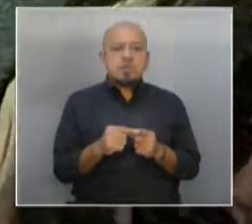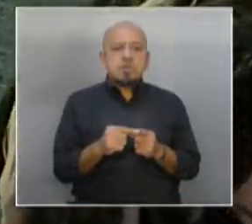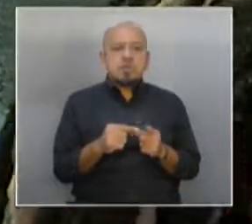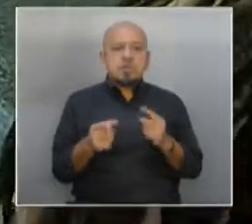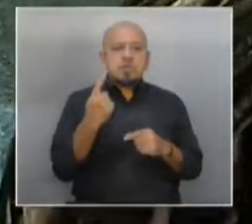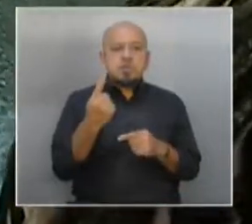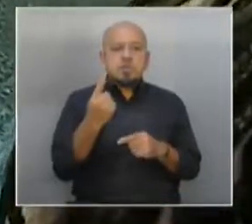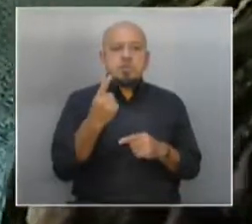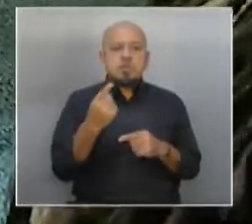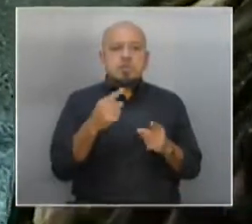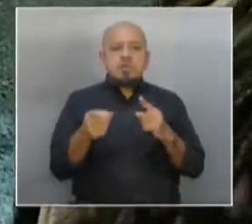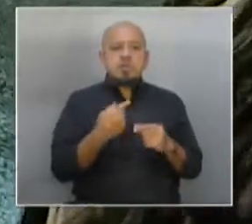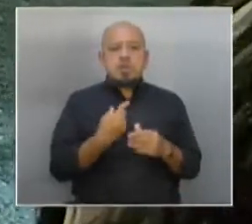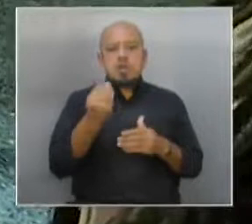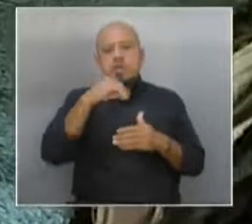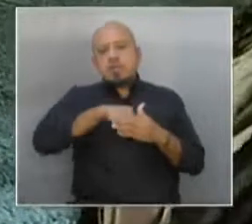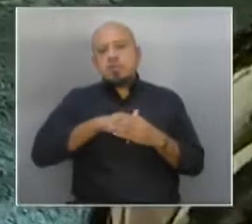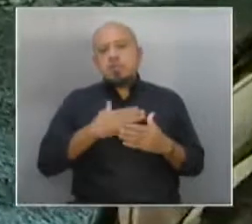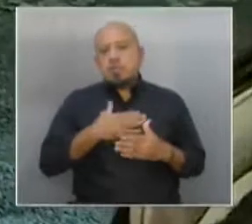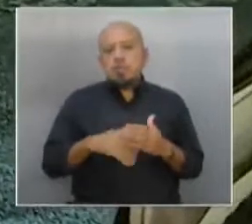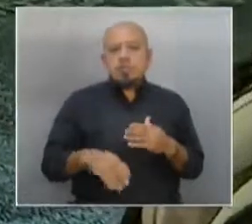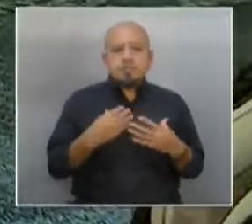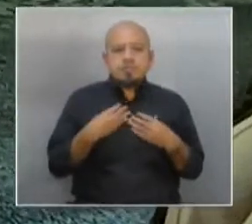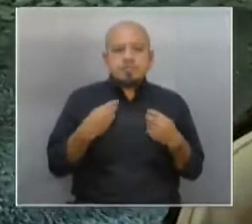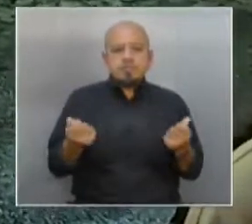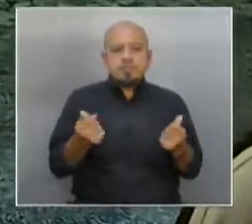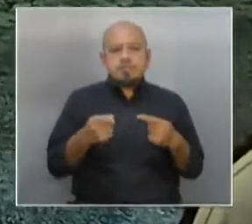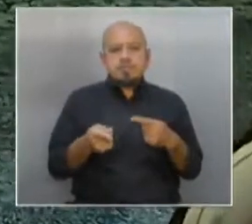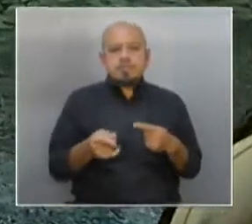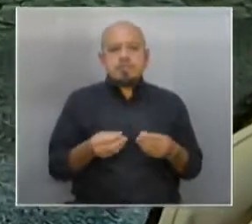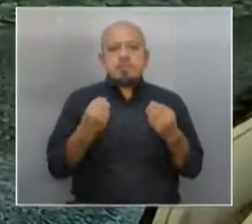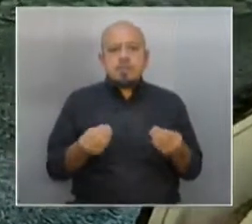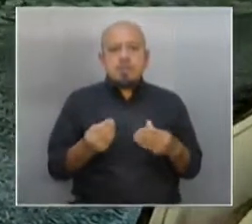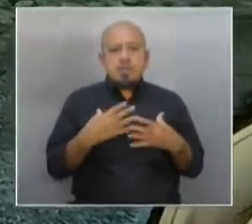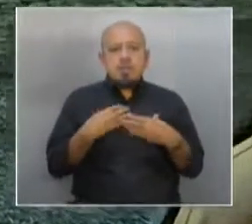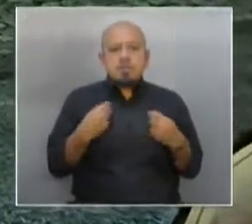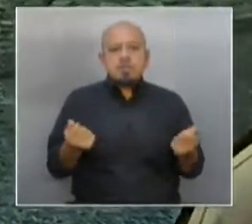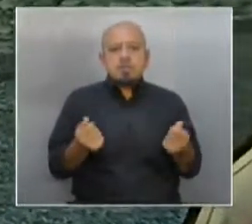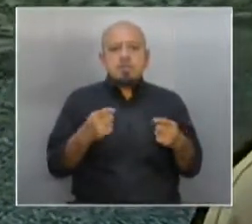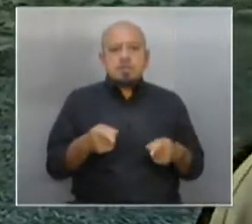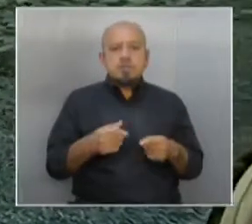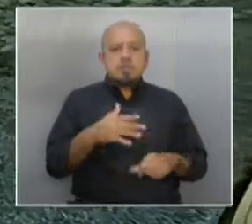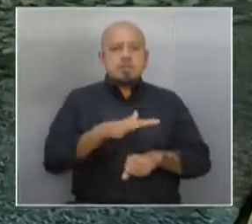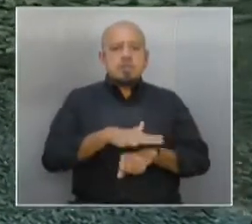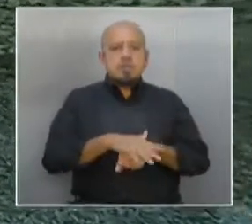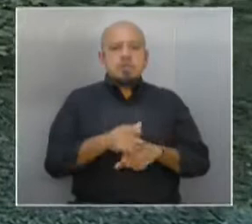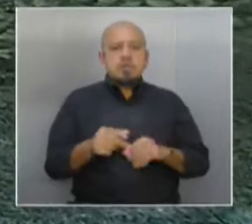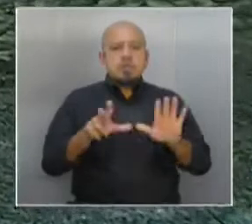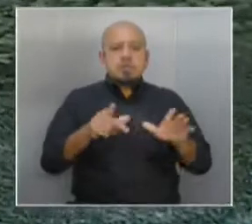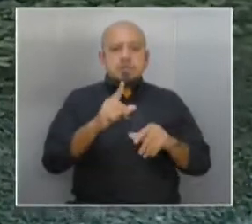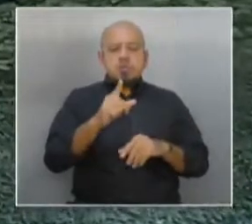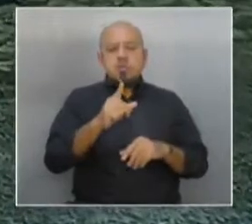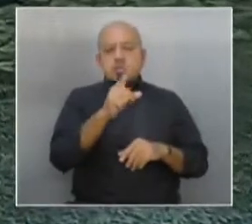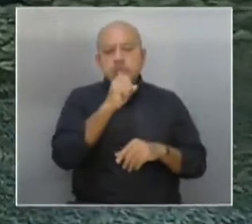primero como la parte como interior, nada, como el sentir de cómo nos sentimos ahora a la hora de llegar a este 8M.